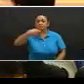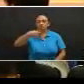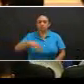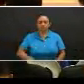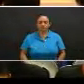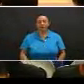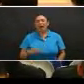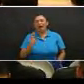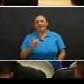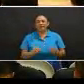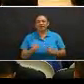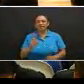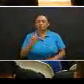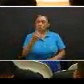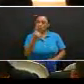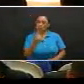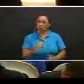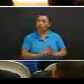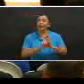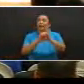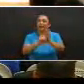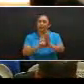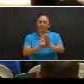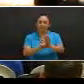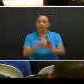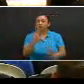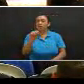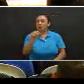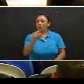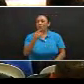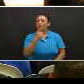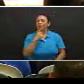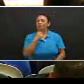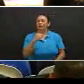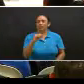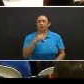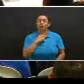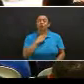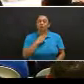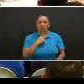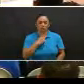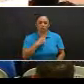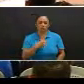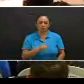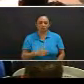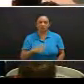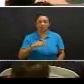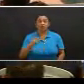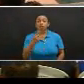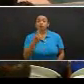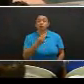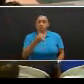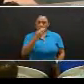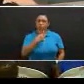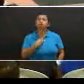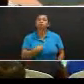O a veces uno le da el ejemplo y tal vez a uno no le gusta y solo se lo trae. Ahí se uno dice,